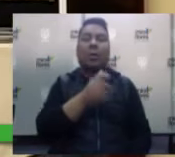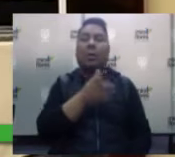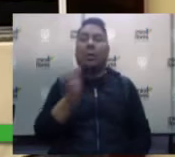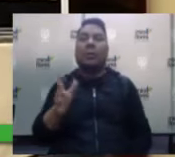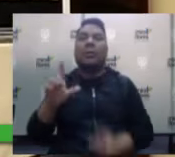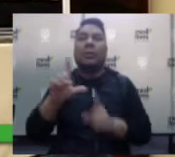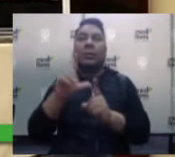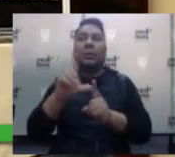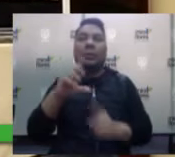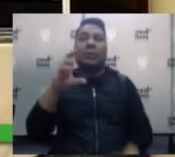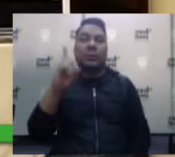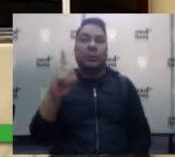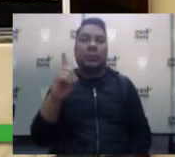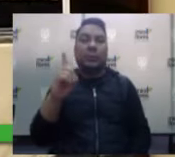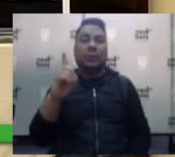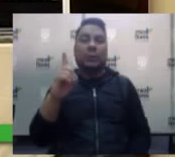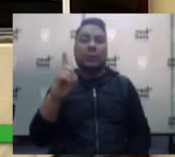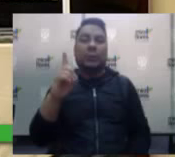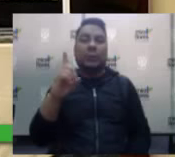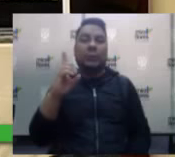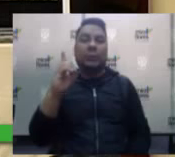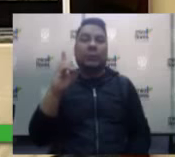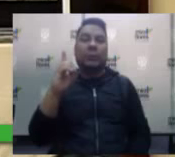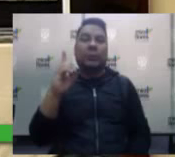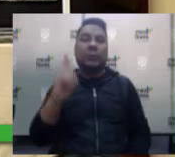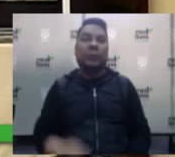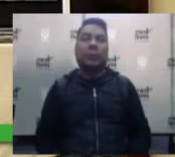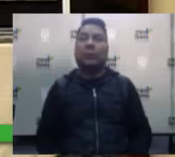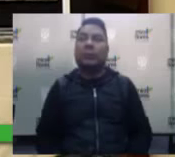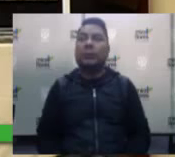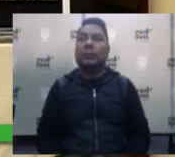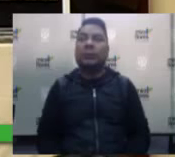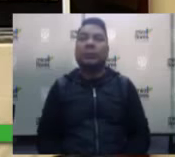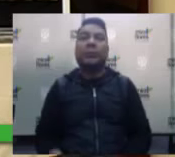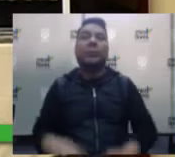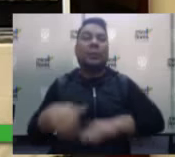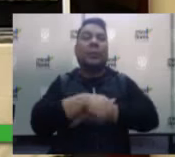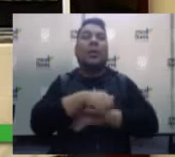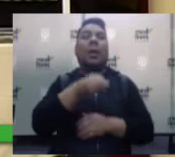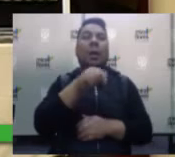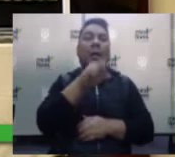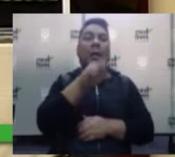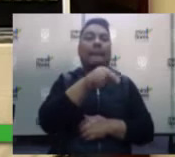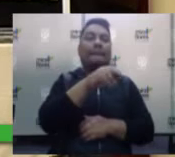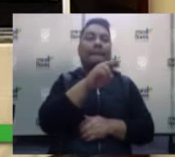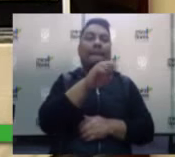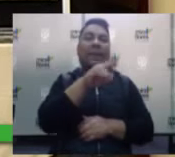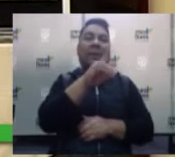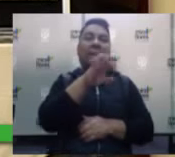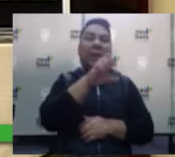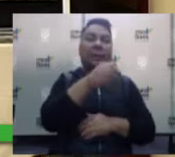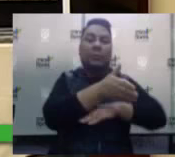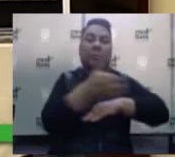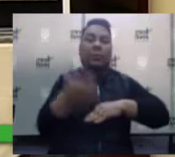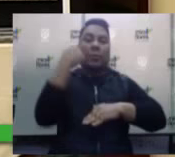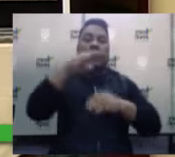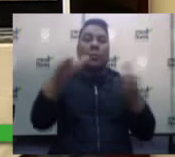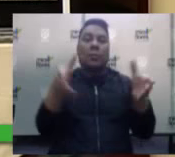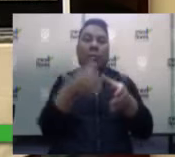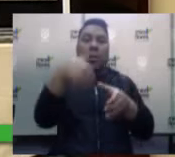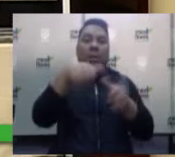Letra D. D. Alfredo Benavides, cuadra 17, a 15 metros del cruce con